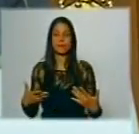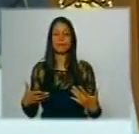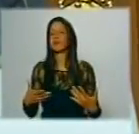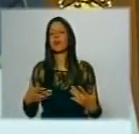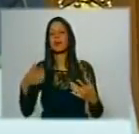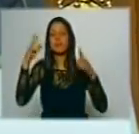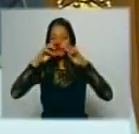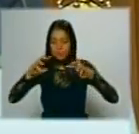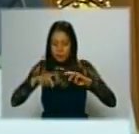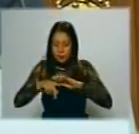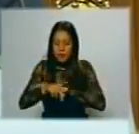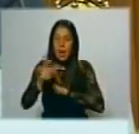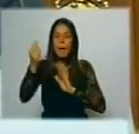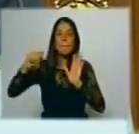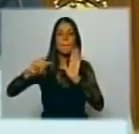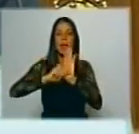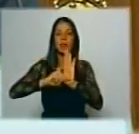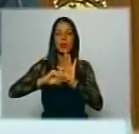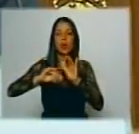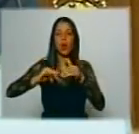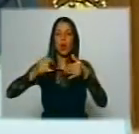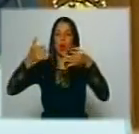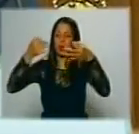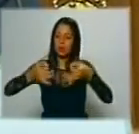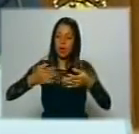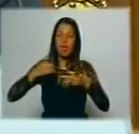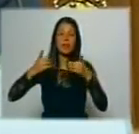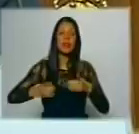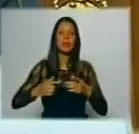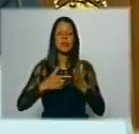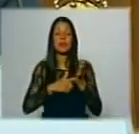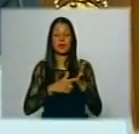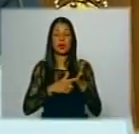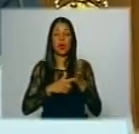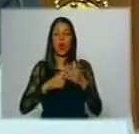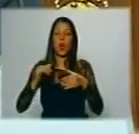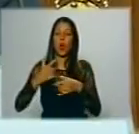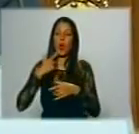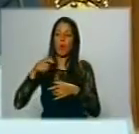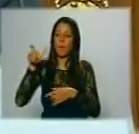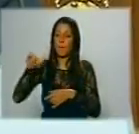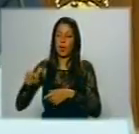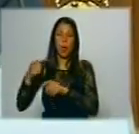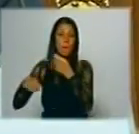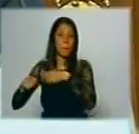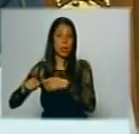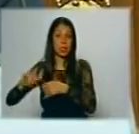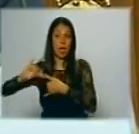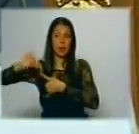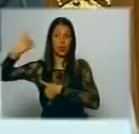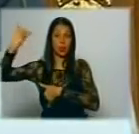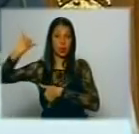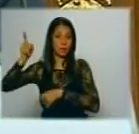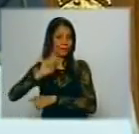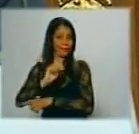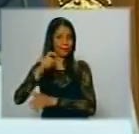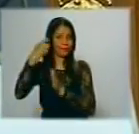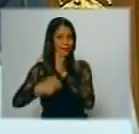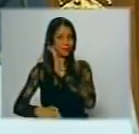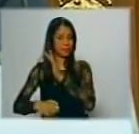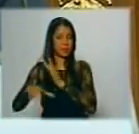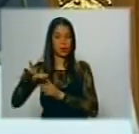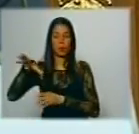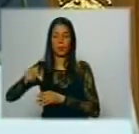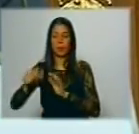el análisis de los costos y a la determinación de los márgenes razonables de ganancias para la fijación